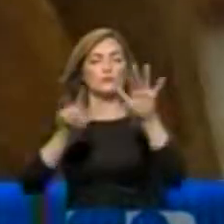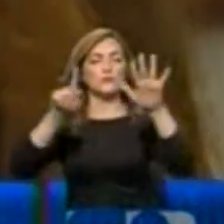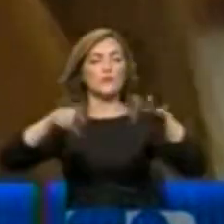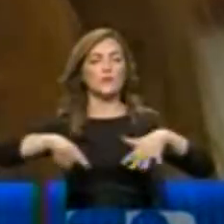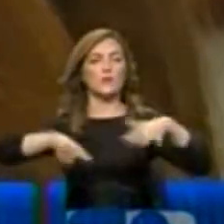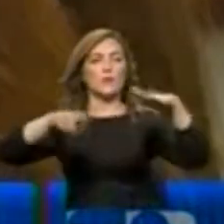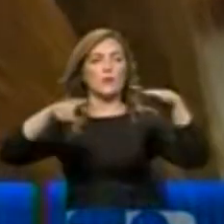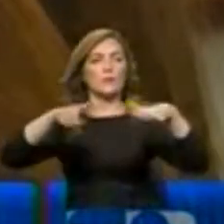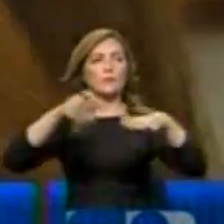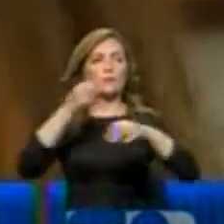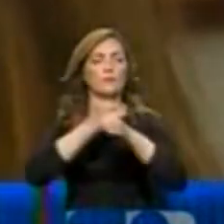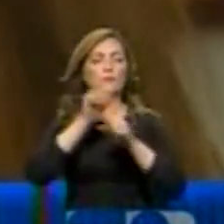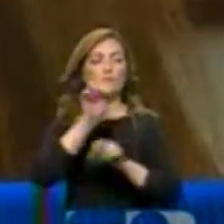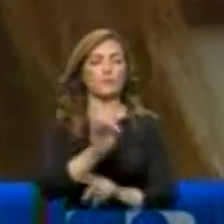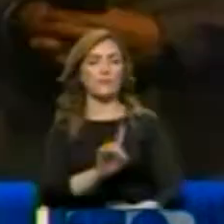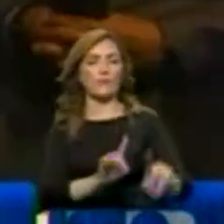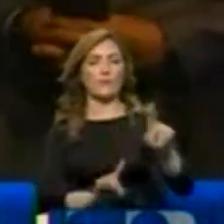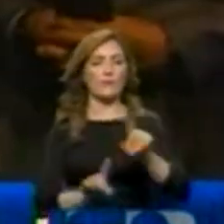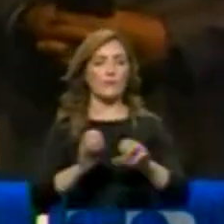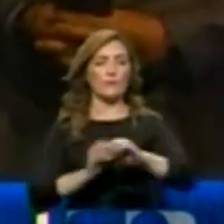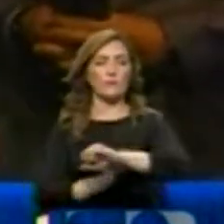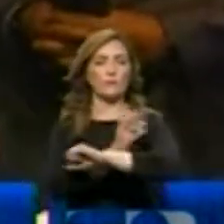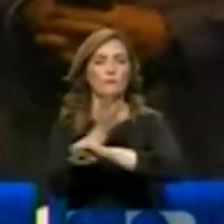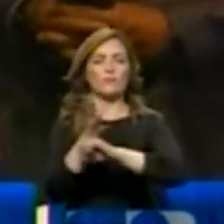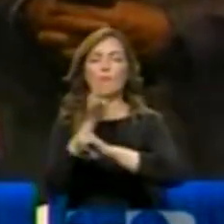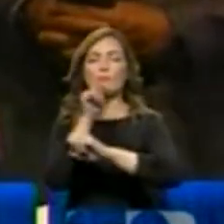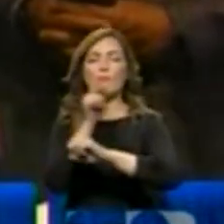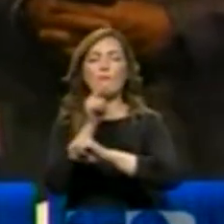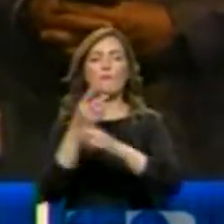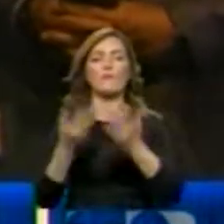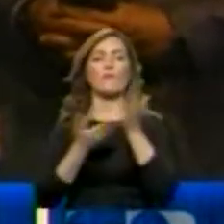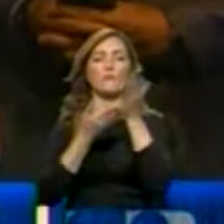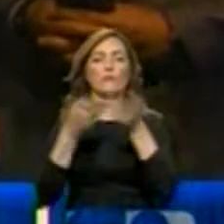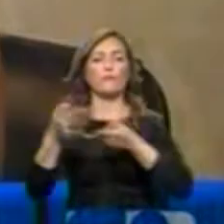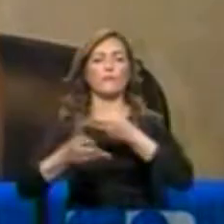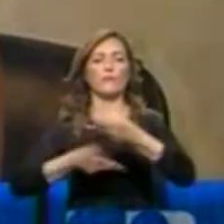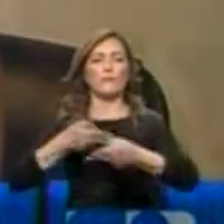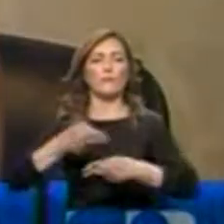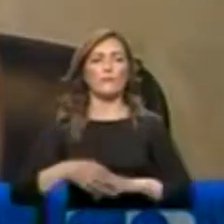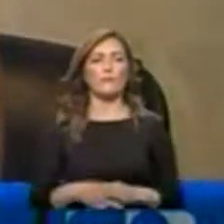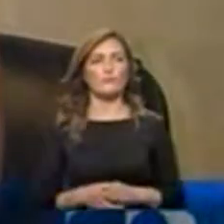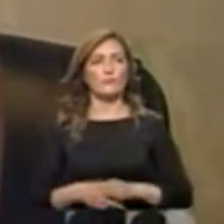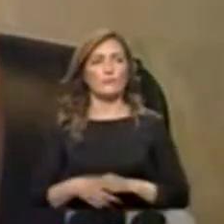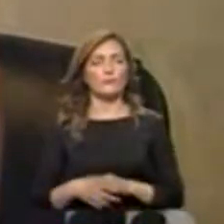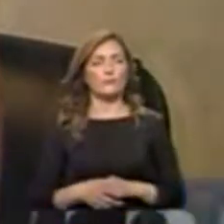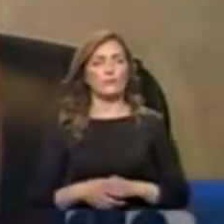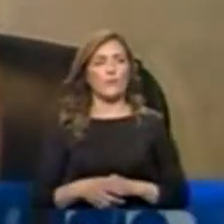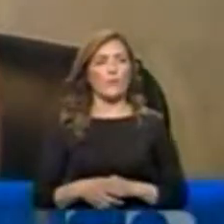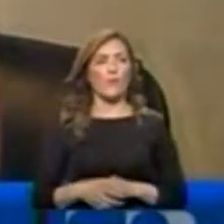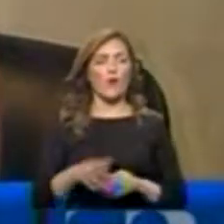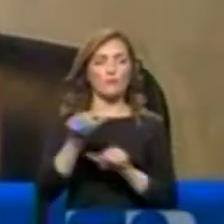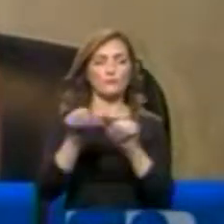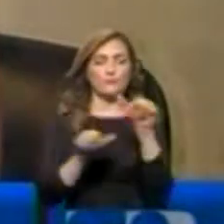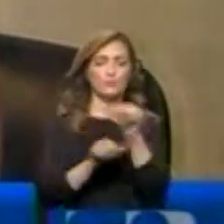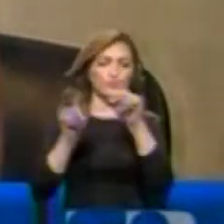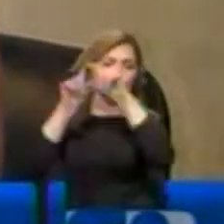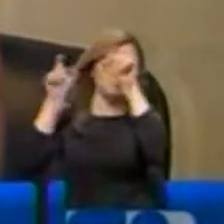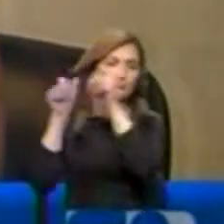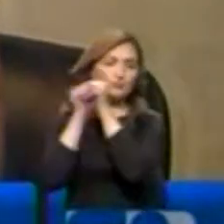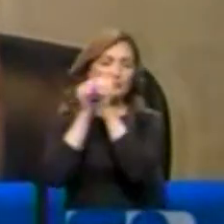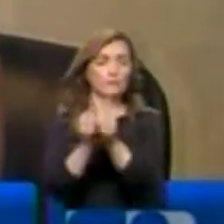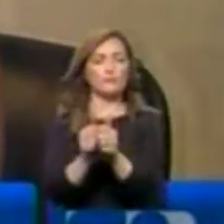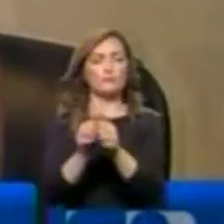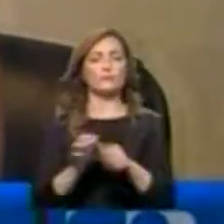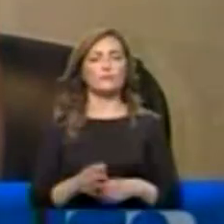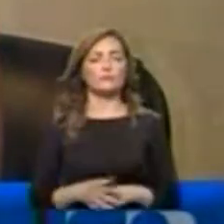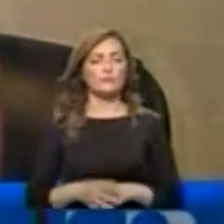para realizar un diagnóstico y recomendar el modelo de negocio. Como un asesor, un acompañante para poder